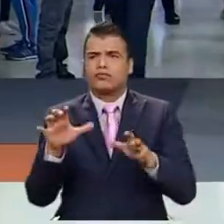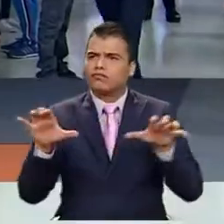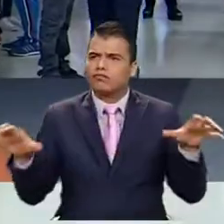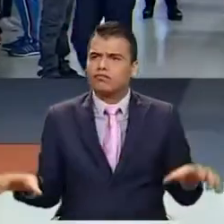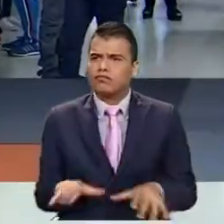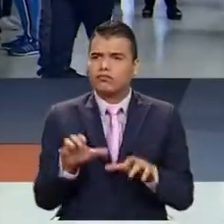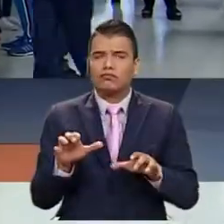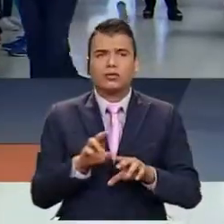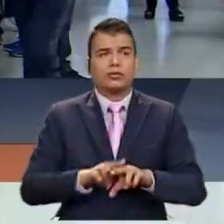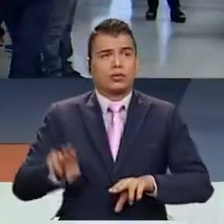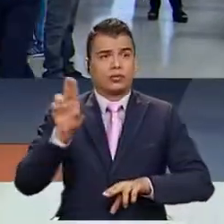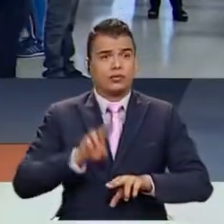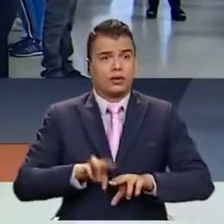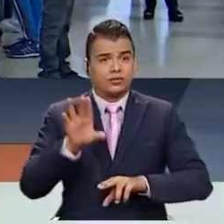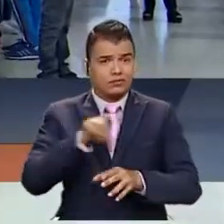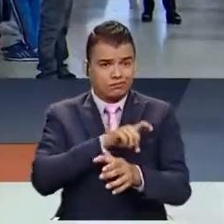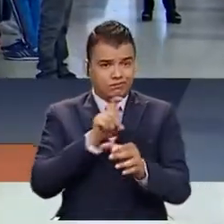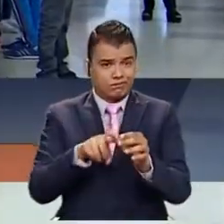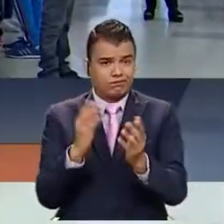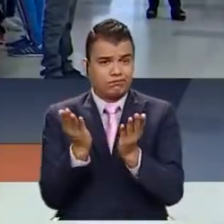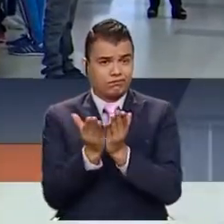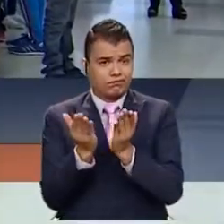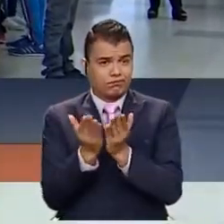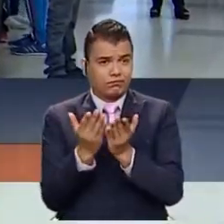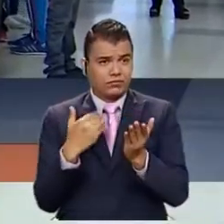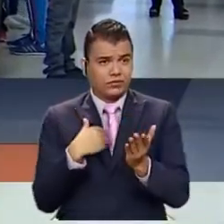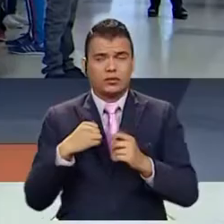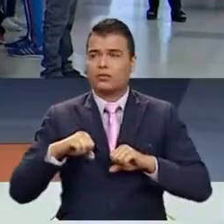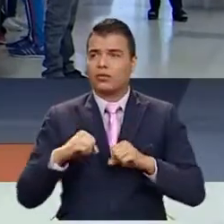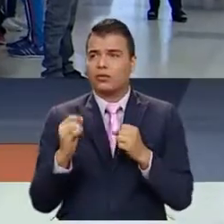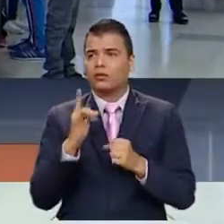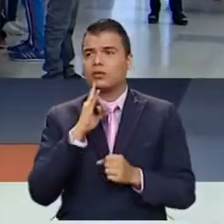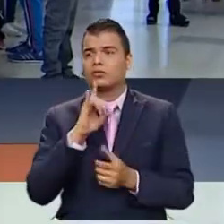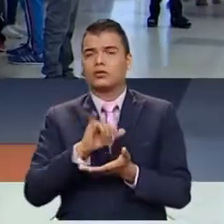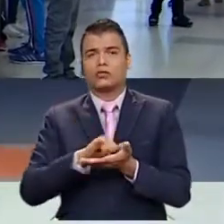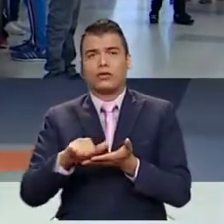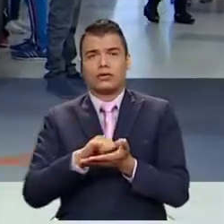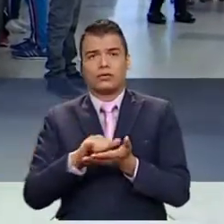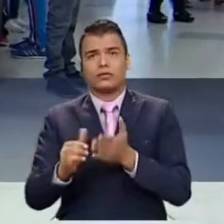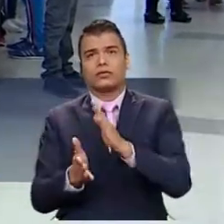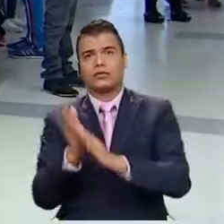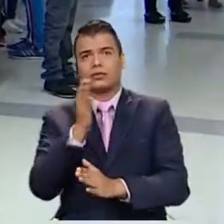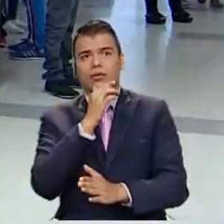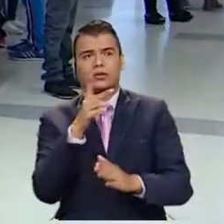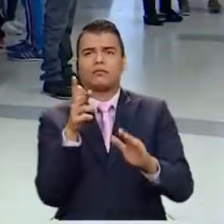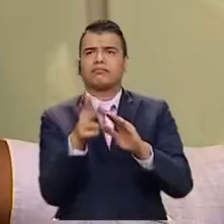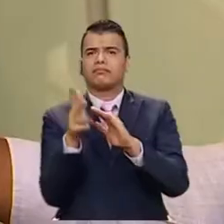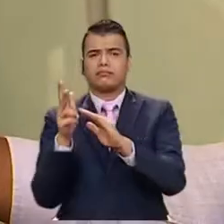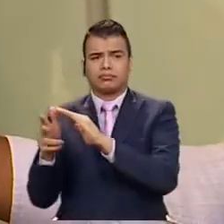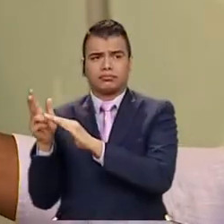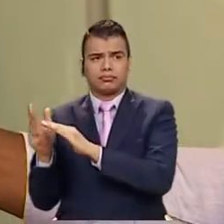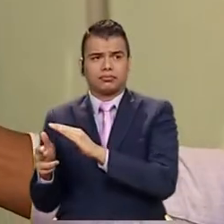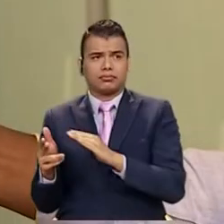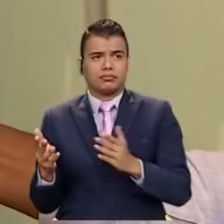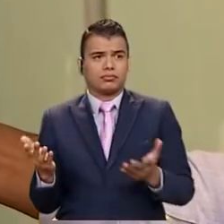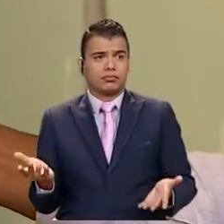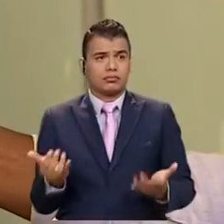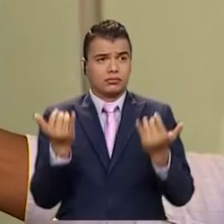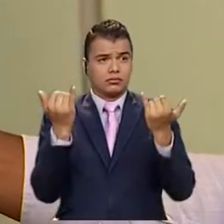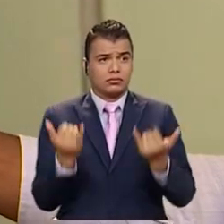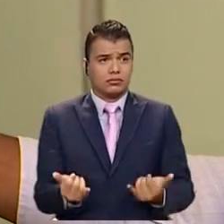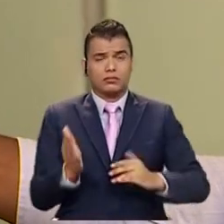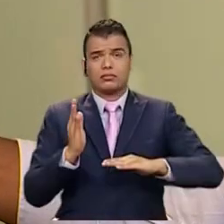actividades laborales y académicas. Que de Bogotá a Nueva York no están volando en este momento, entonces los cancelaron todos. Que pues por ahora